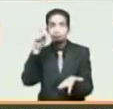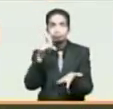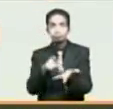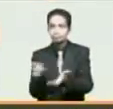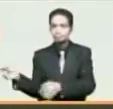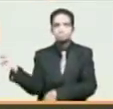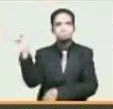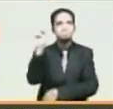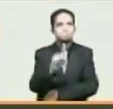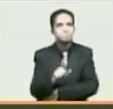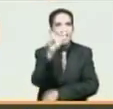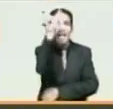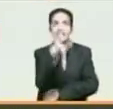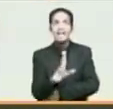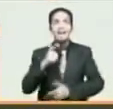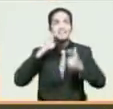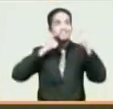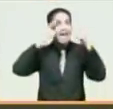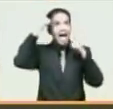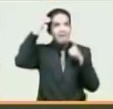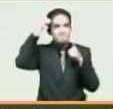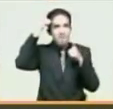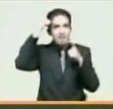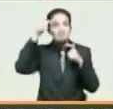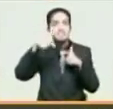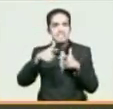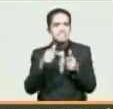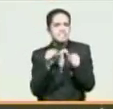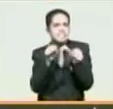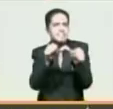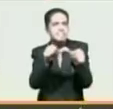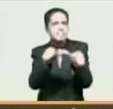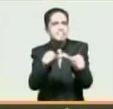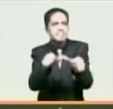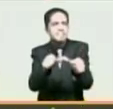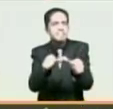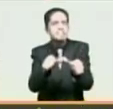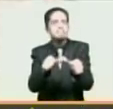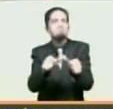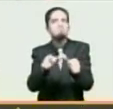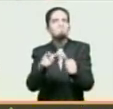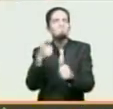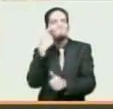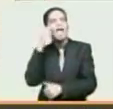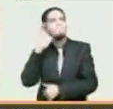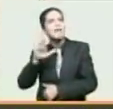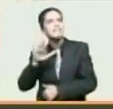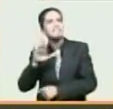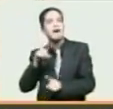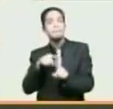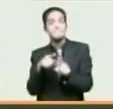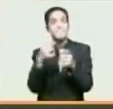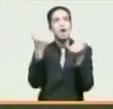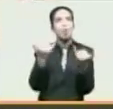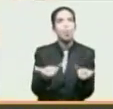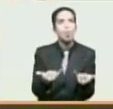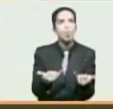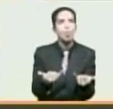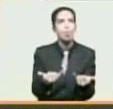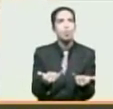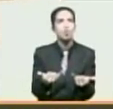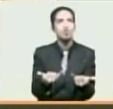Hugo Chávez, estuvo y ha estado siempre amenazada. Pero ha llegado un momento de